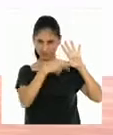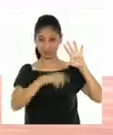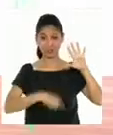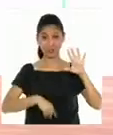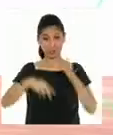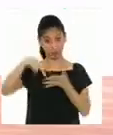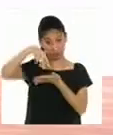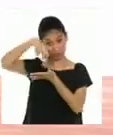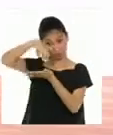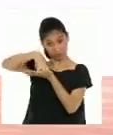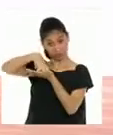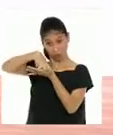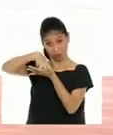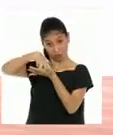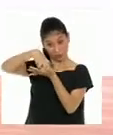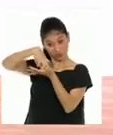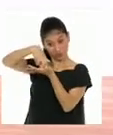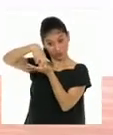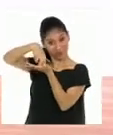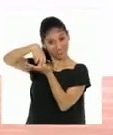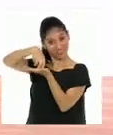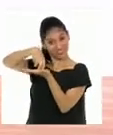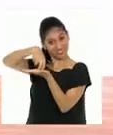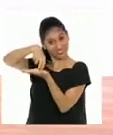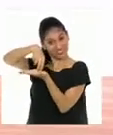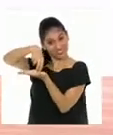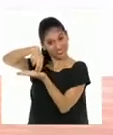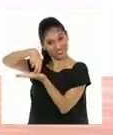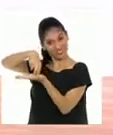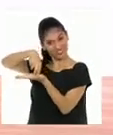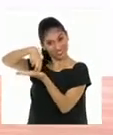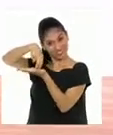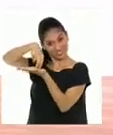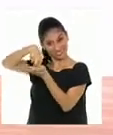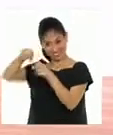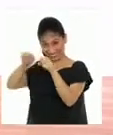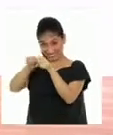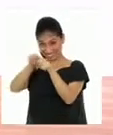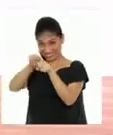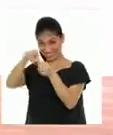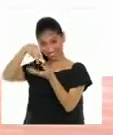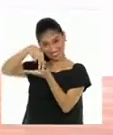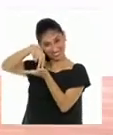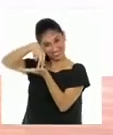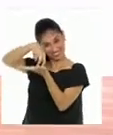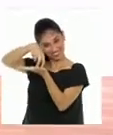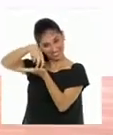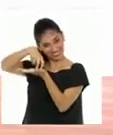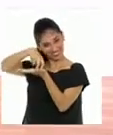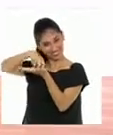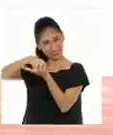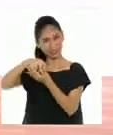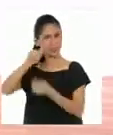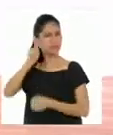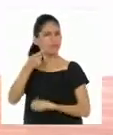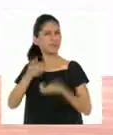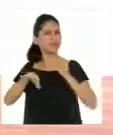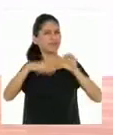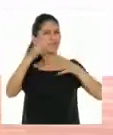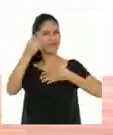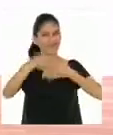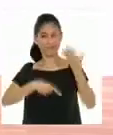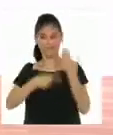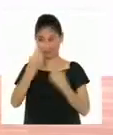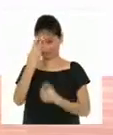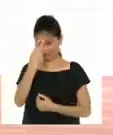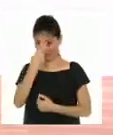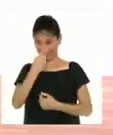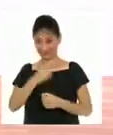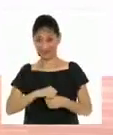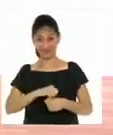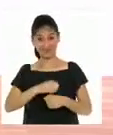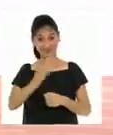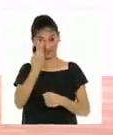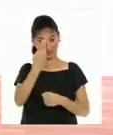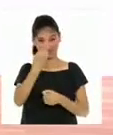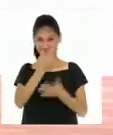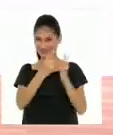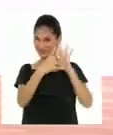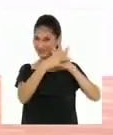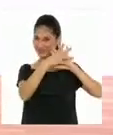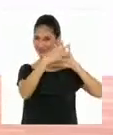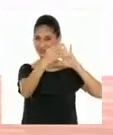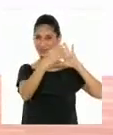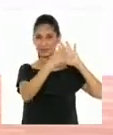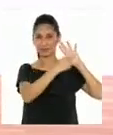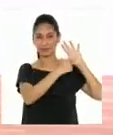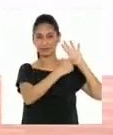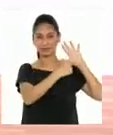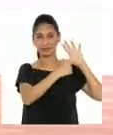nuestro equilibrio y movernos más rápido cuando vamos de lado a lado. El primer movimiento que vamos a hacer es poner la mano derecha,